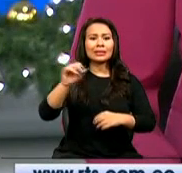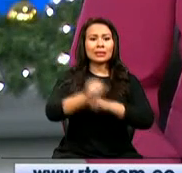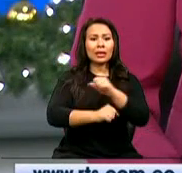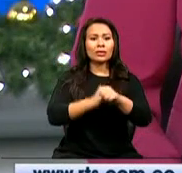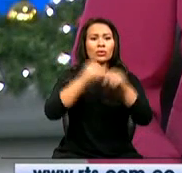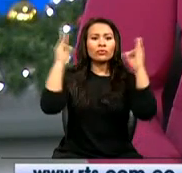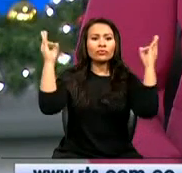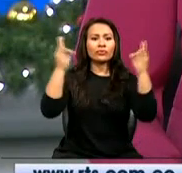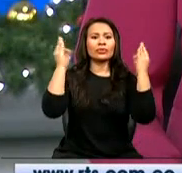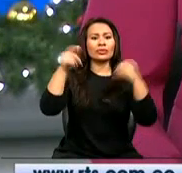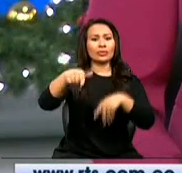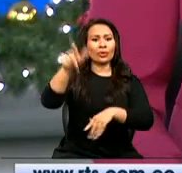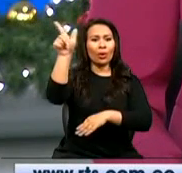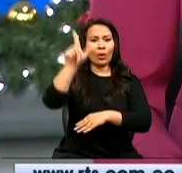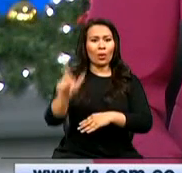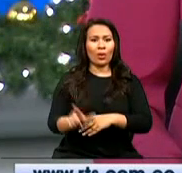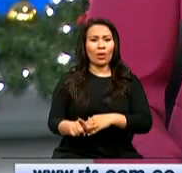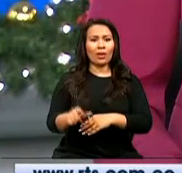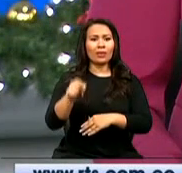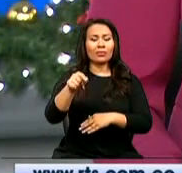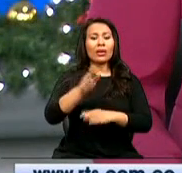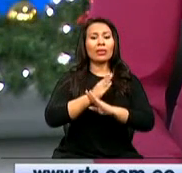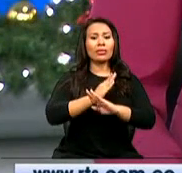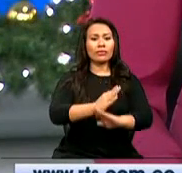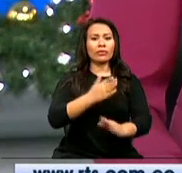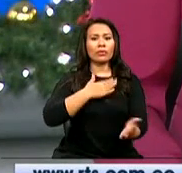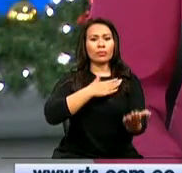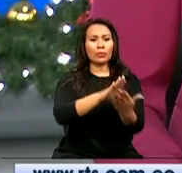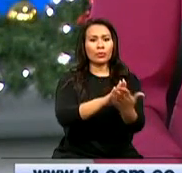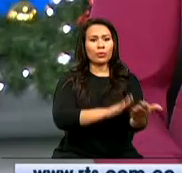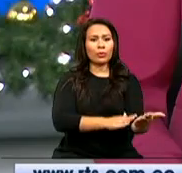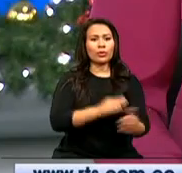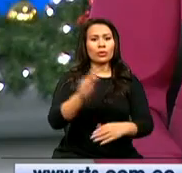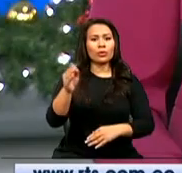de la Centinela del Sur. Allí defendió su proyecto político.